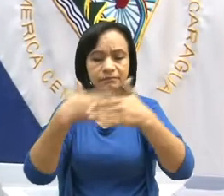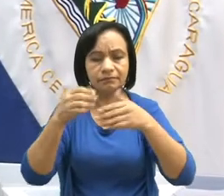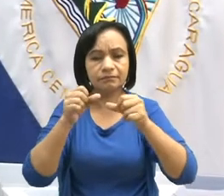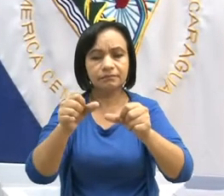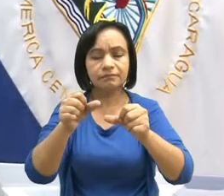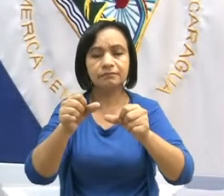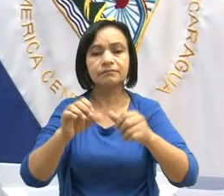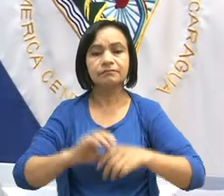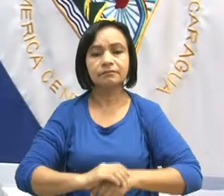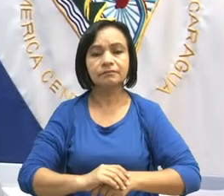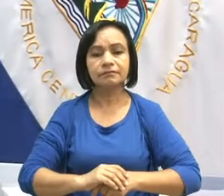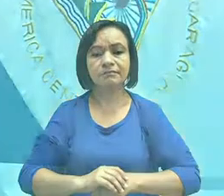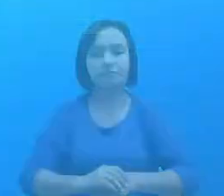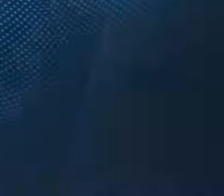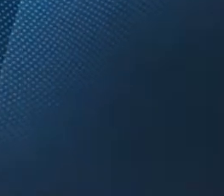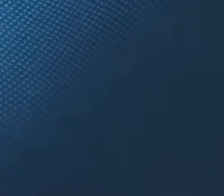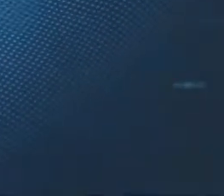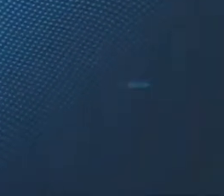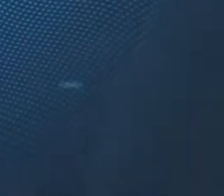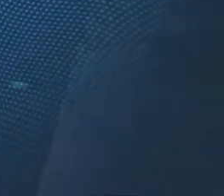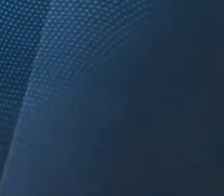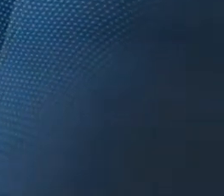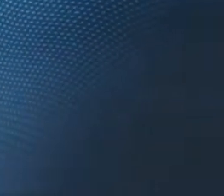y nosotros ya volvemos.